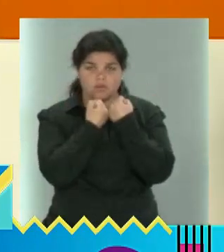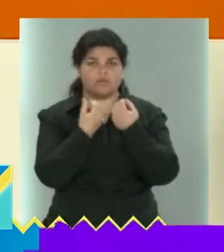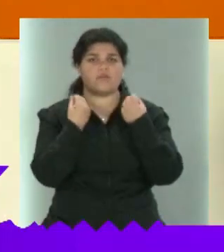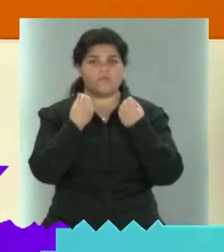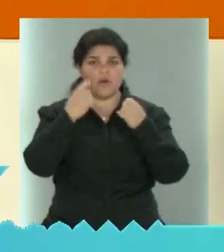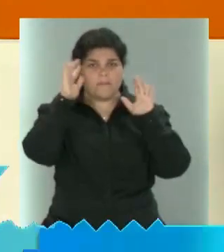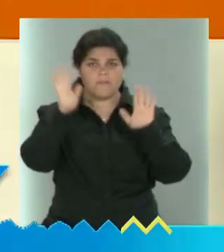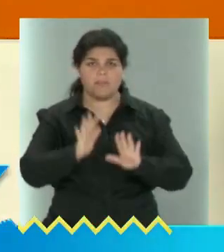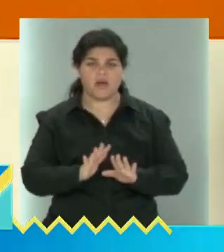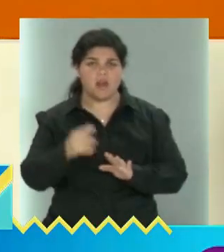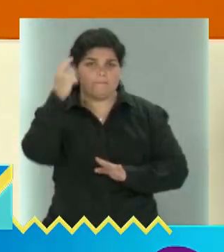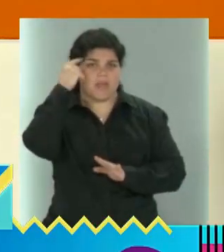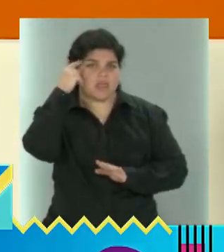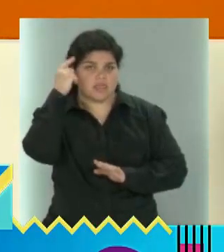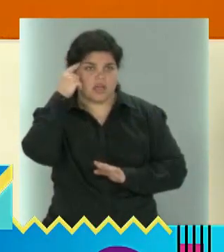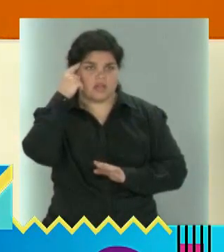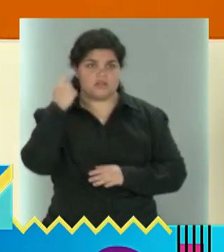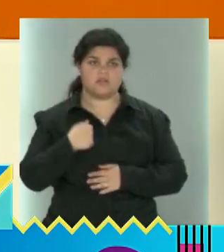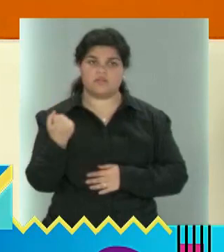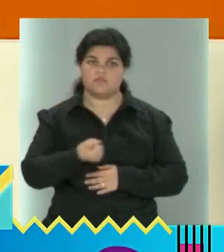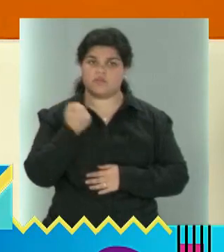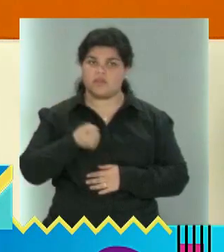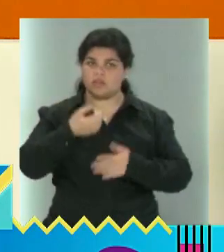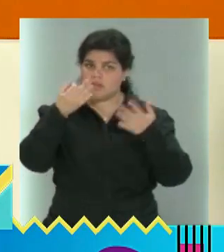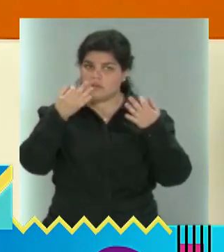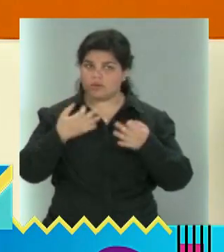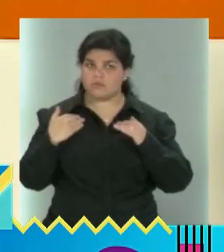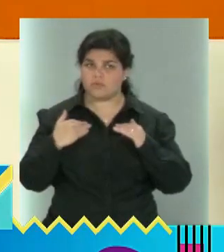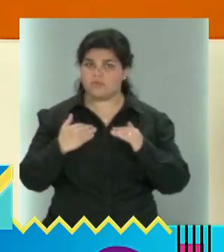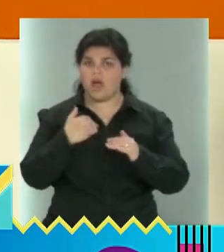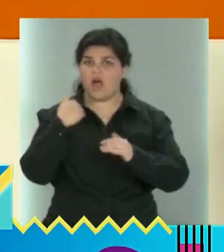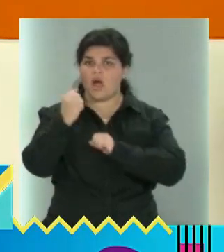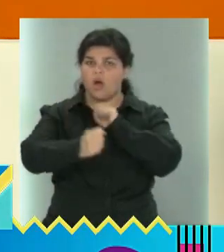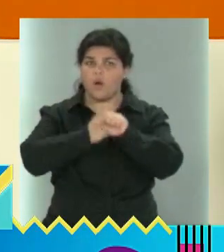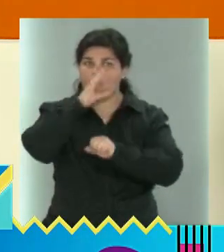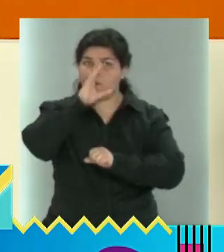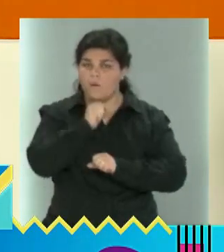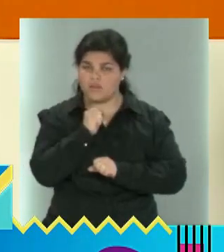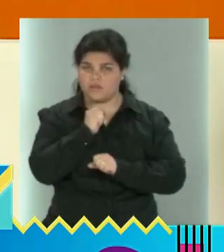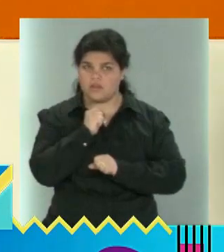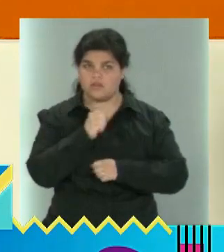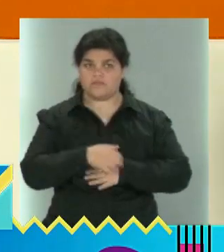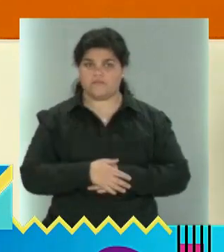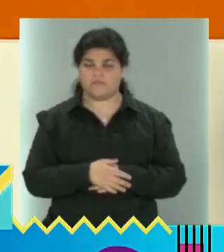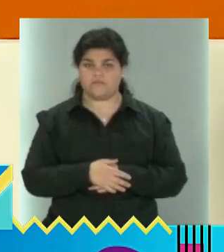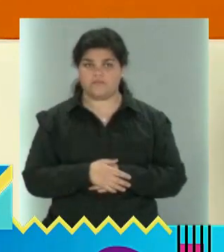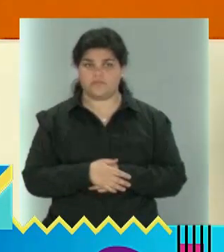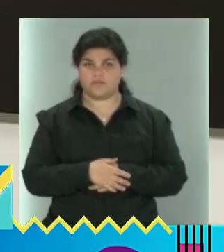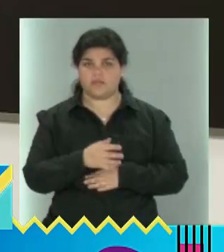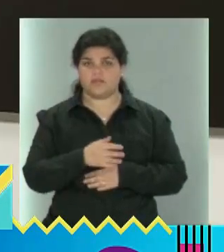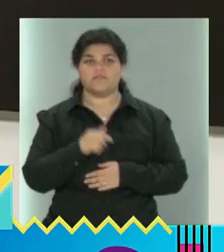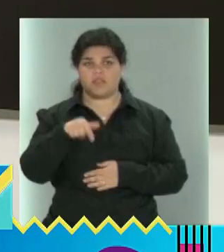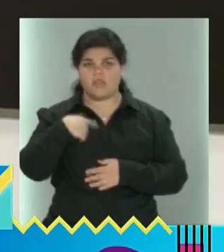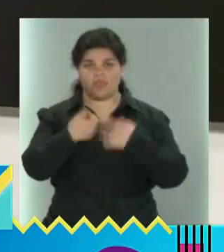la resistencia y la templanza y la disciplina de seguir hasta el final, que físico, que tiene mucho. Ahí nos vamos a